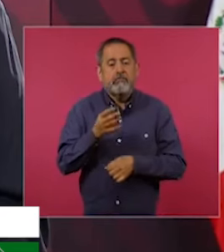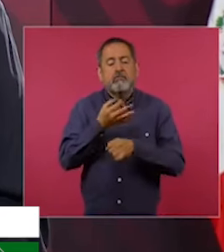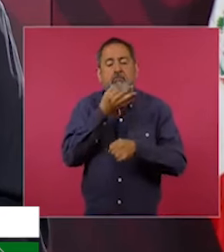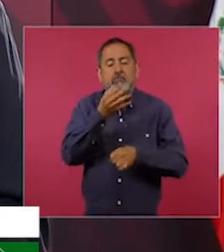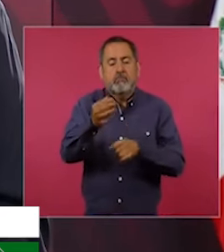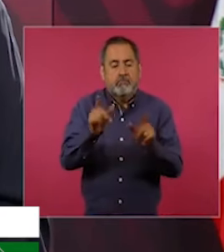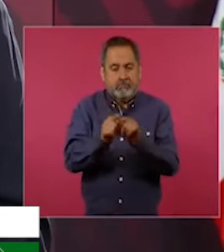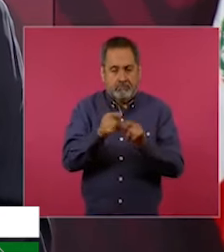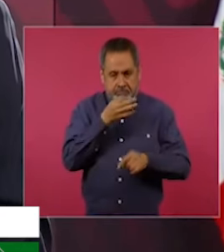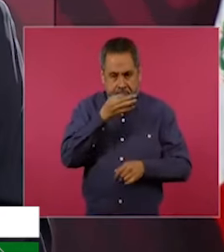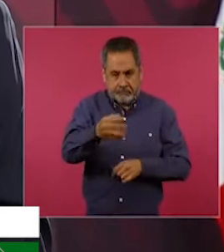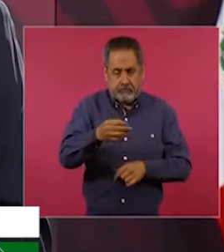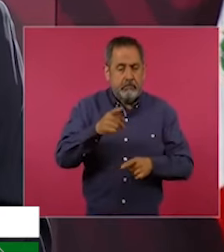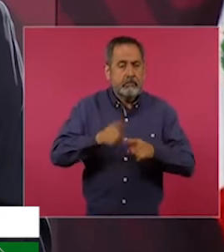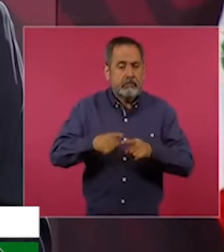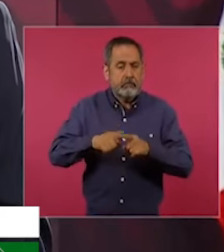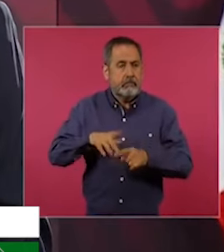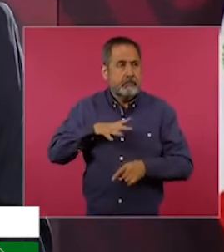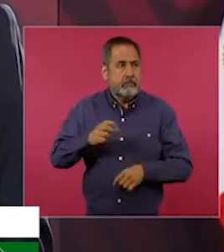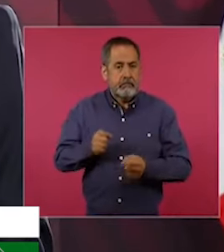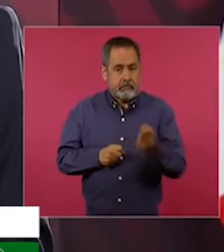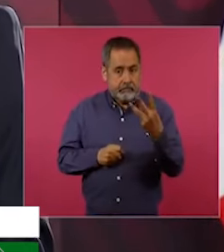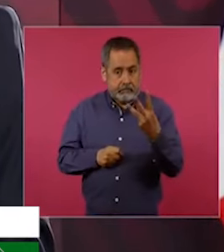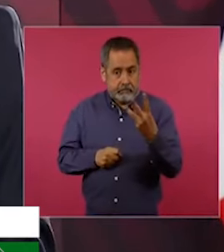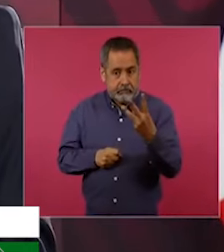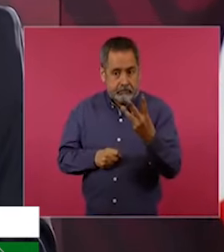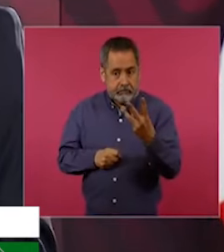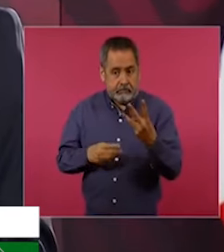adelantar que hay